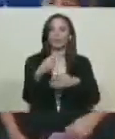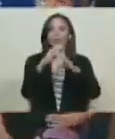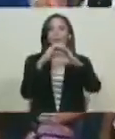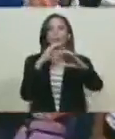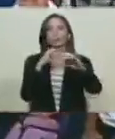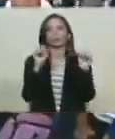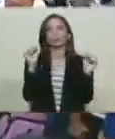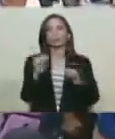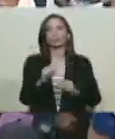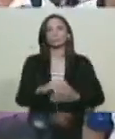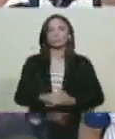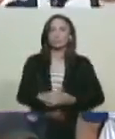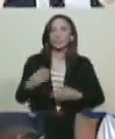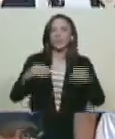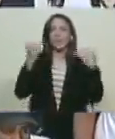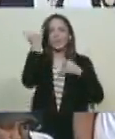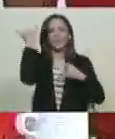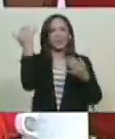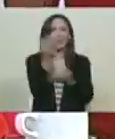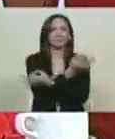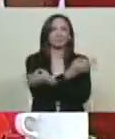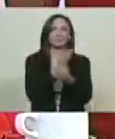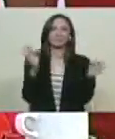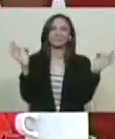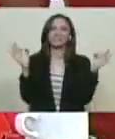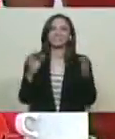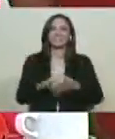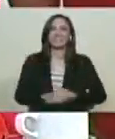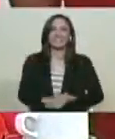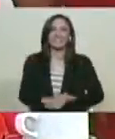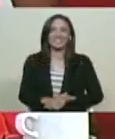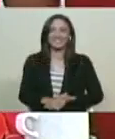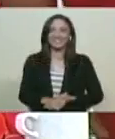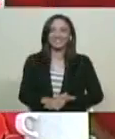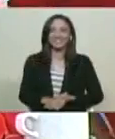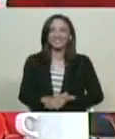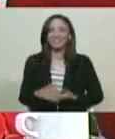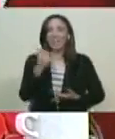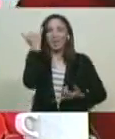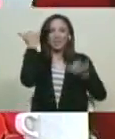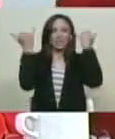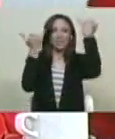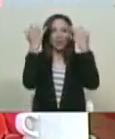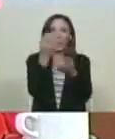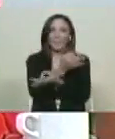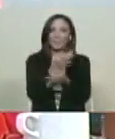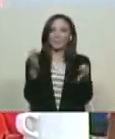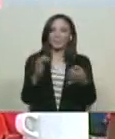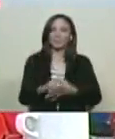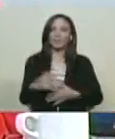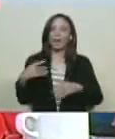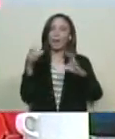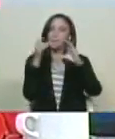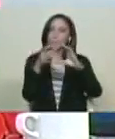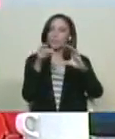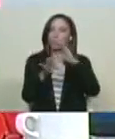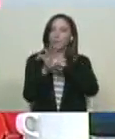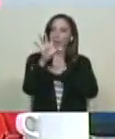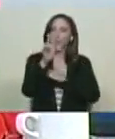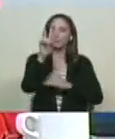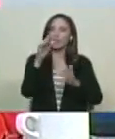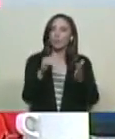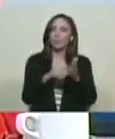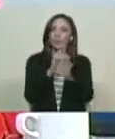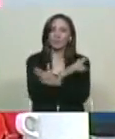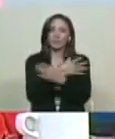acuerdo! Tremenda idea del plan de la patria. Miren cómo surgen ideas. Para el plan de la patria